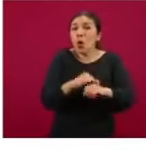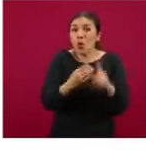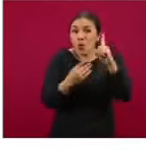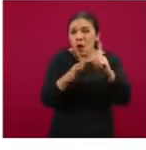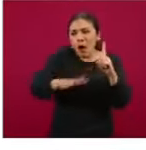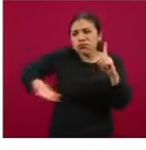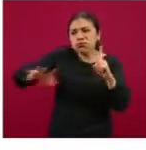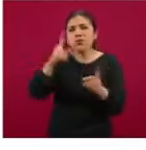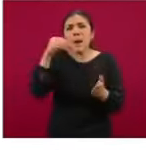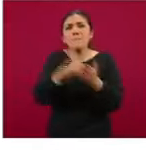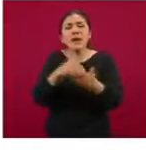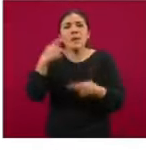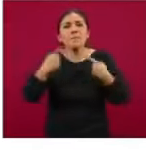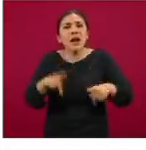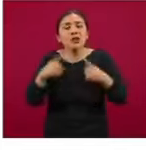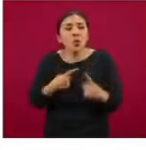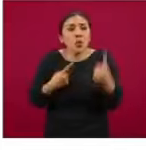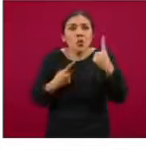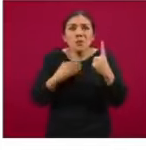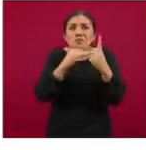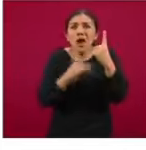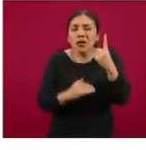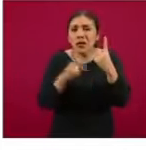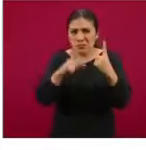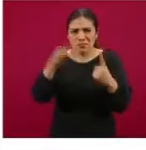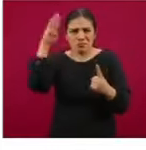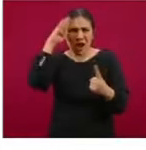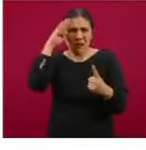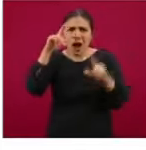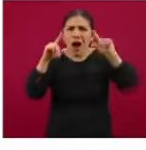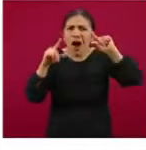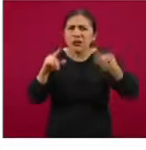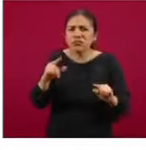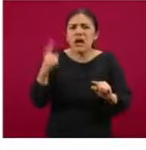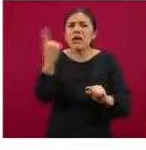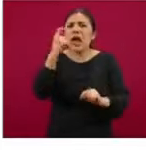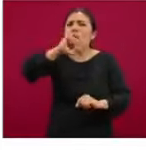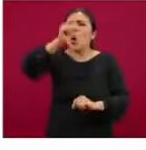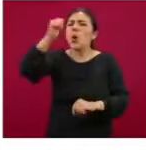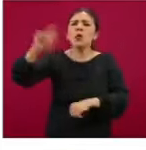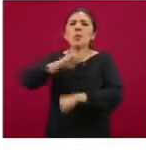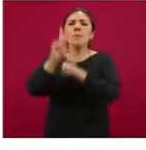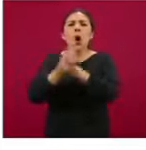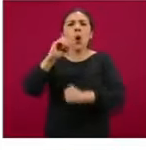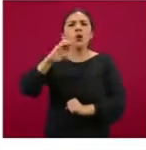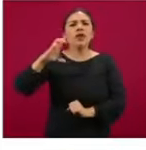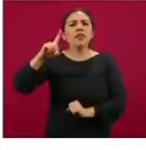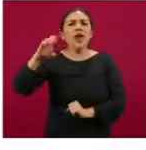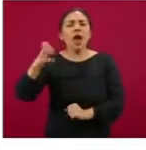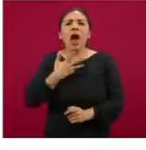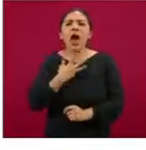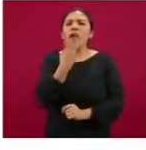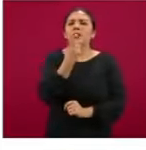cada 1.000 personas. Esto es muy inferior al promedio de los países de la OECD, que identifican